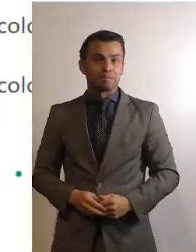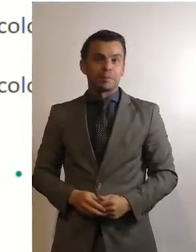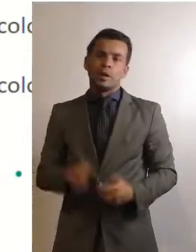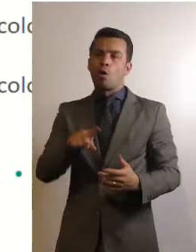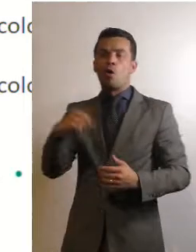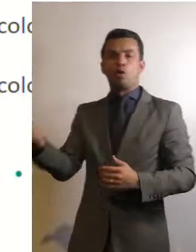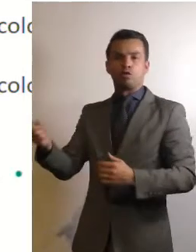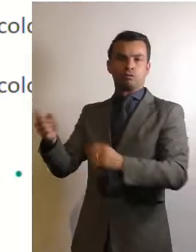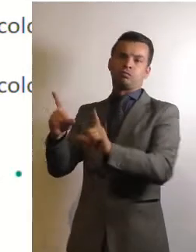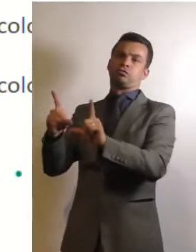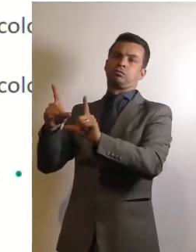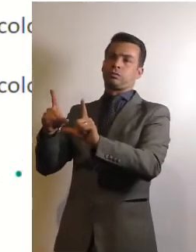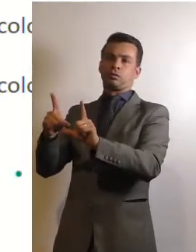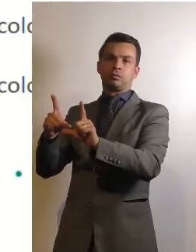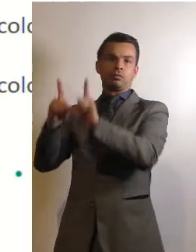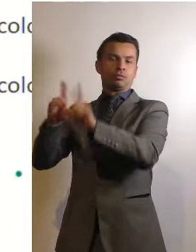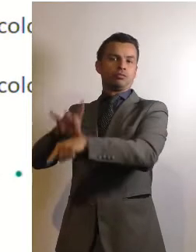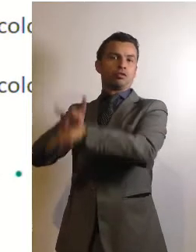en bioética.